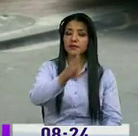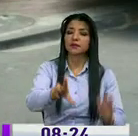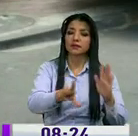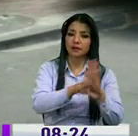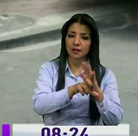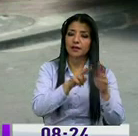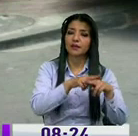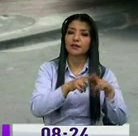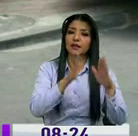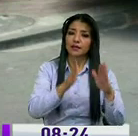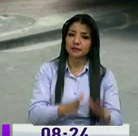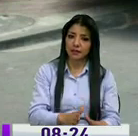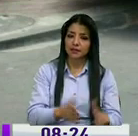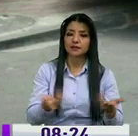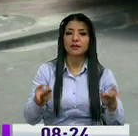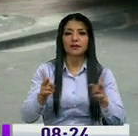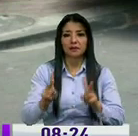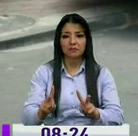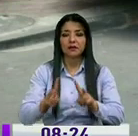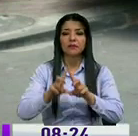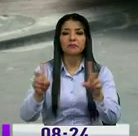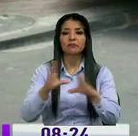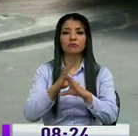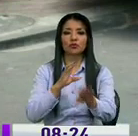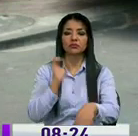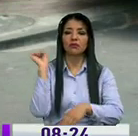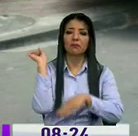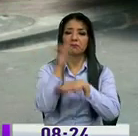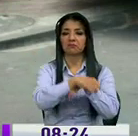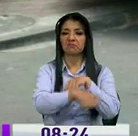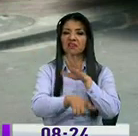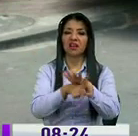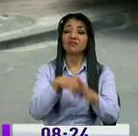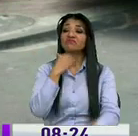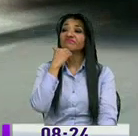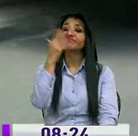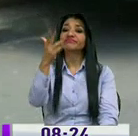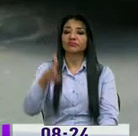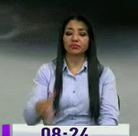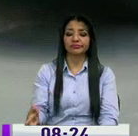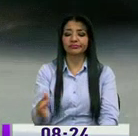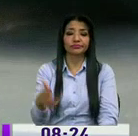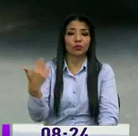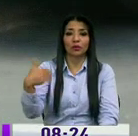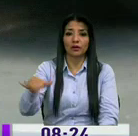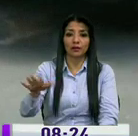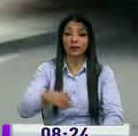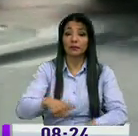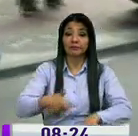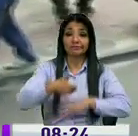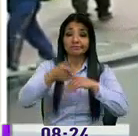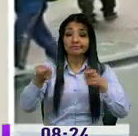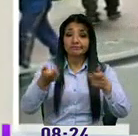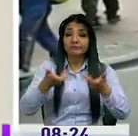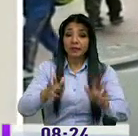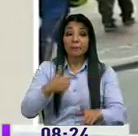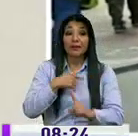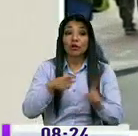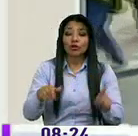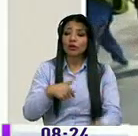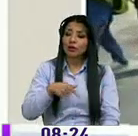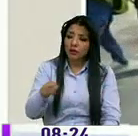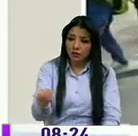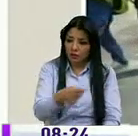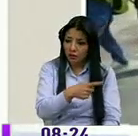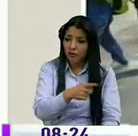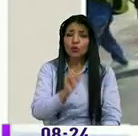buceros, patente de corso, hacemos lo que nos da la gana. Y no hay autoridad que les ponga un orden. Miren ustedes. Y si uno se acerca y les dice, estoy